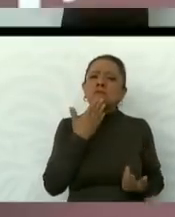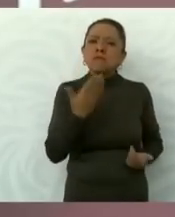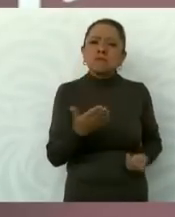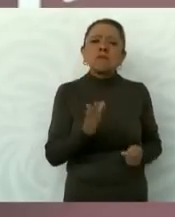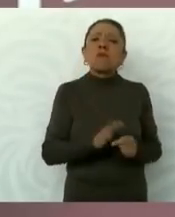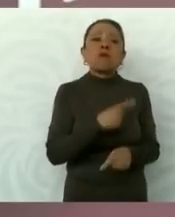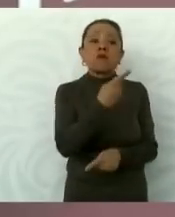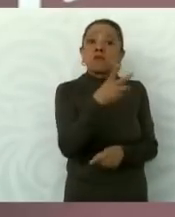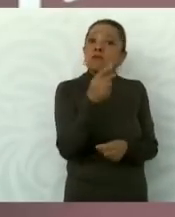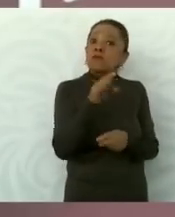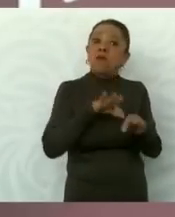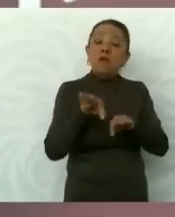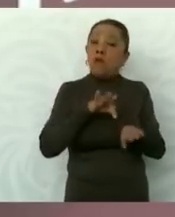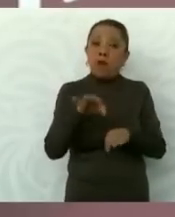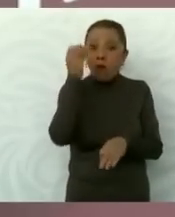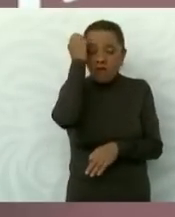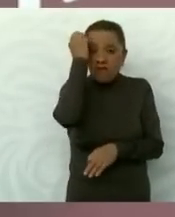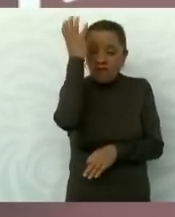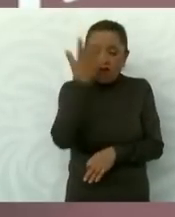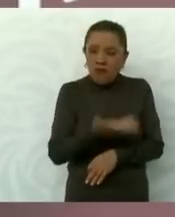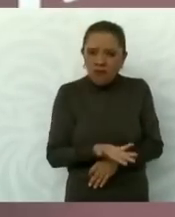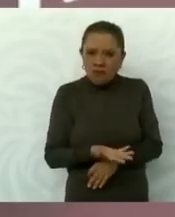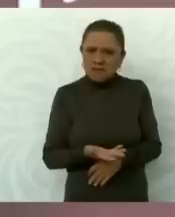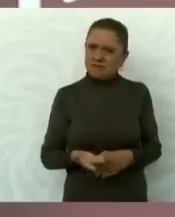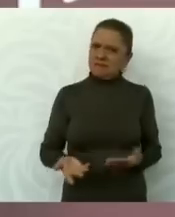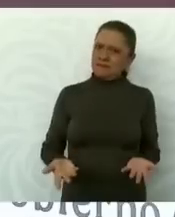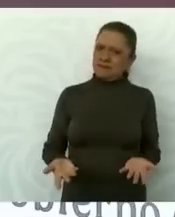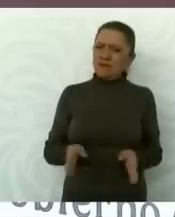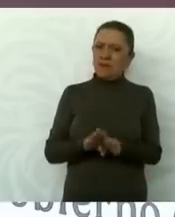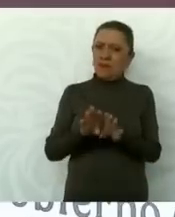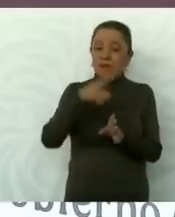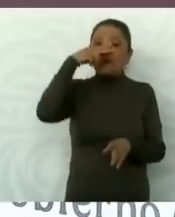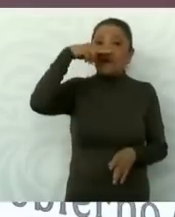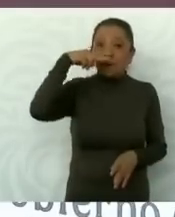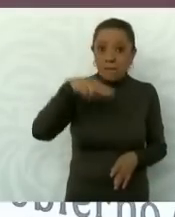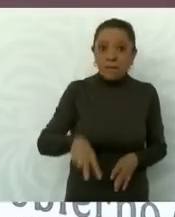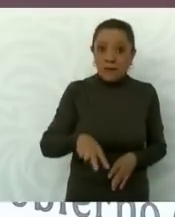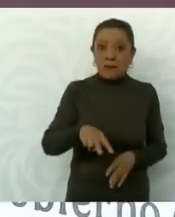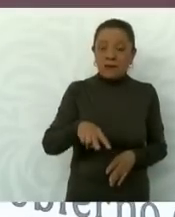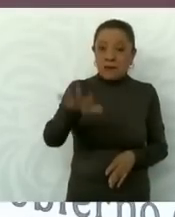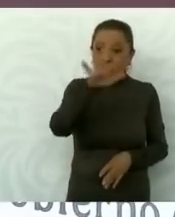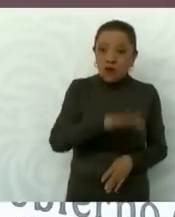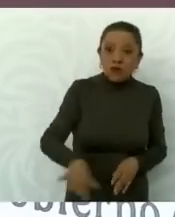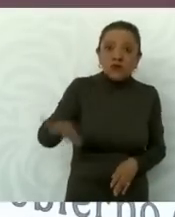trabajaba. ¿A poco el pueblo de México no es trabajador? Pues no es